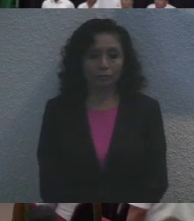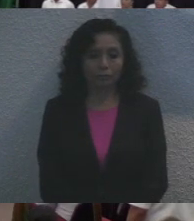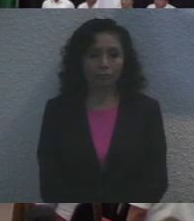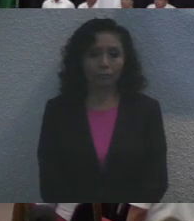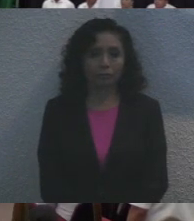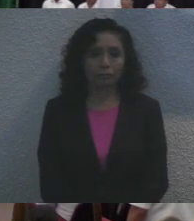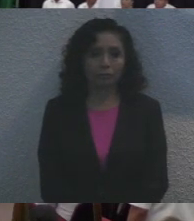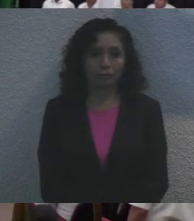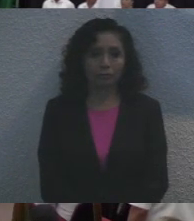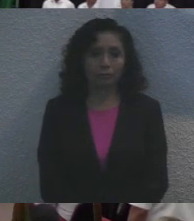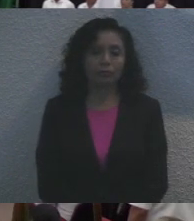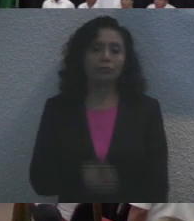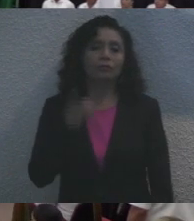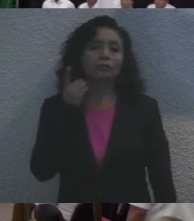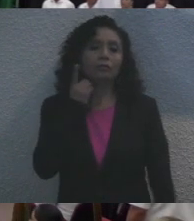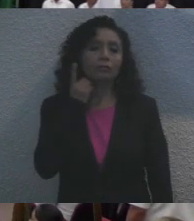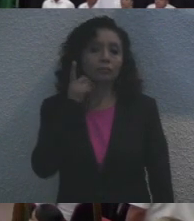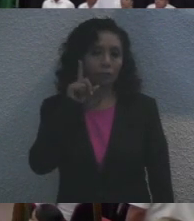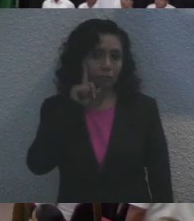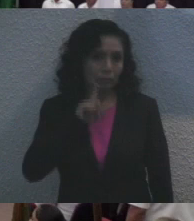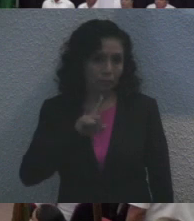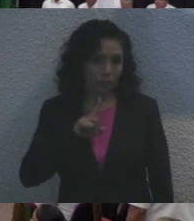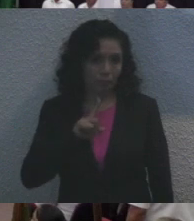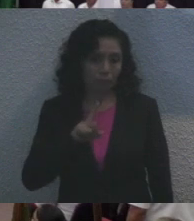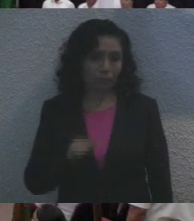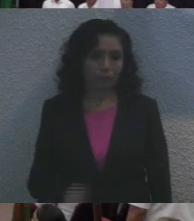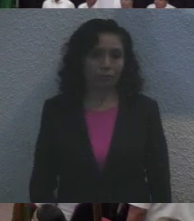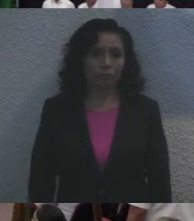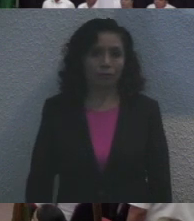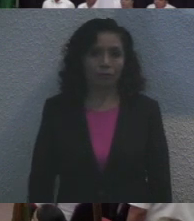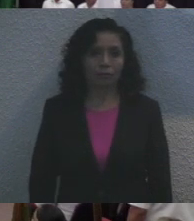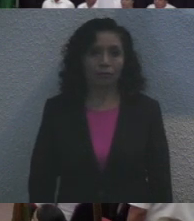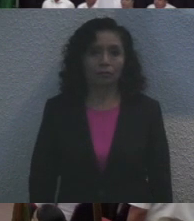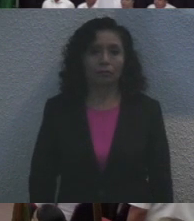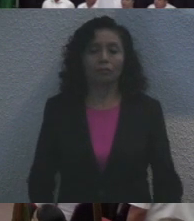a los diputados y diputadas de la